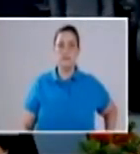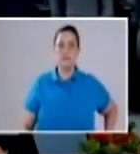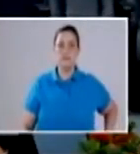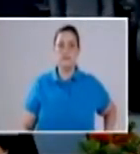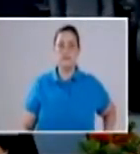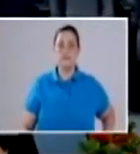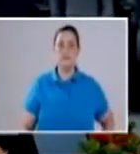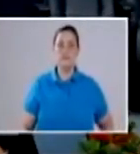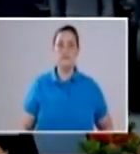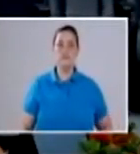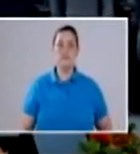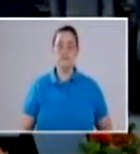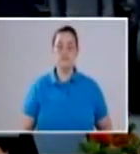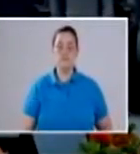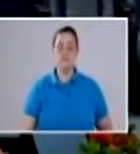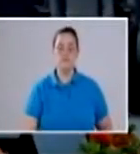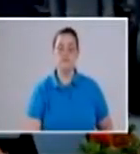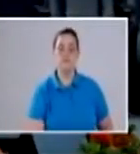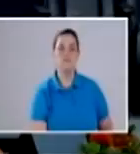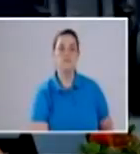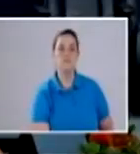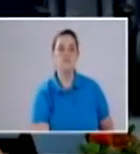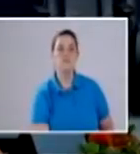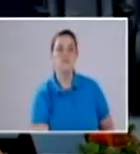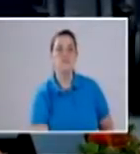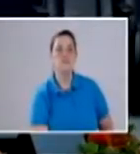Sí, señor. Yo sé lo que le digo.